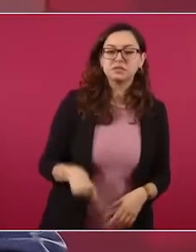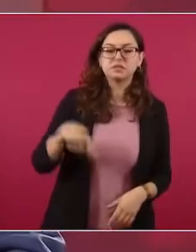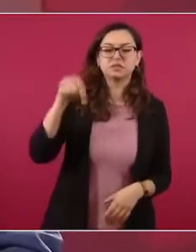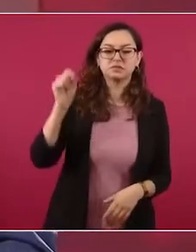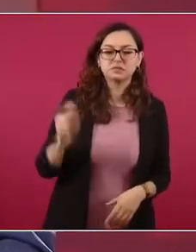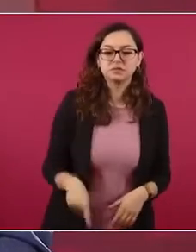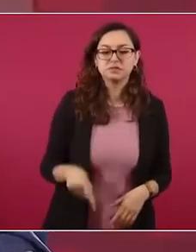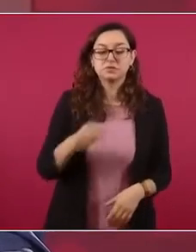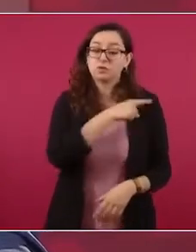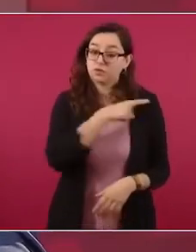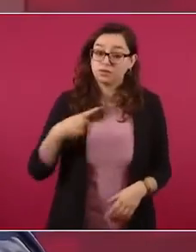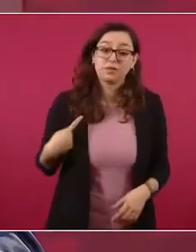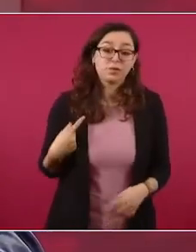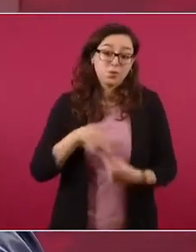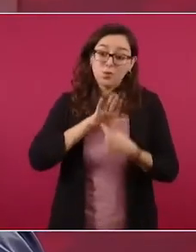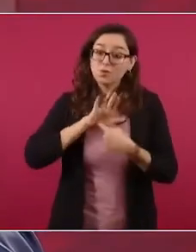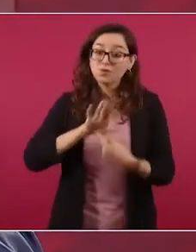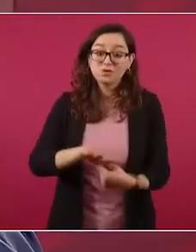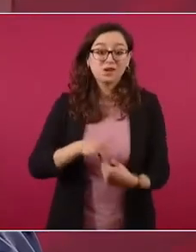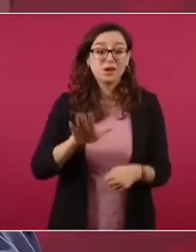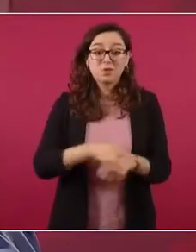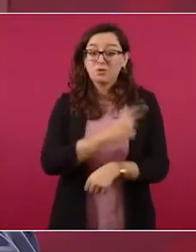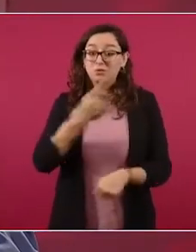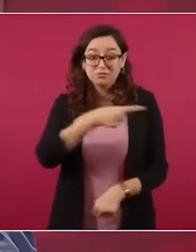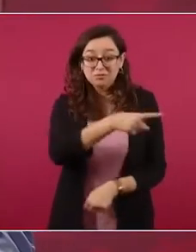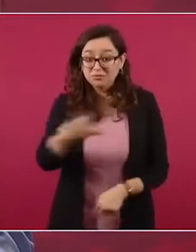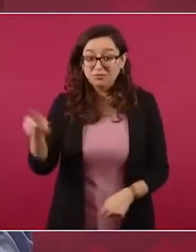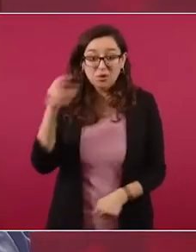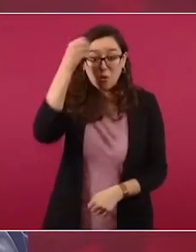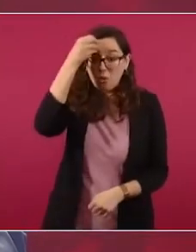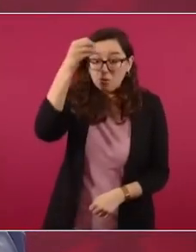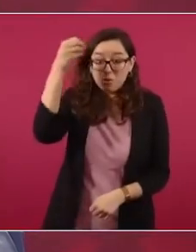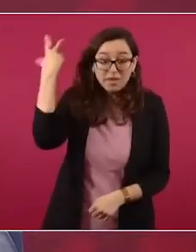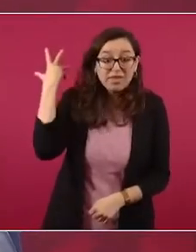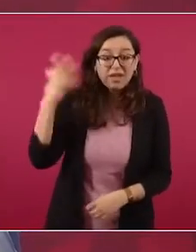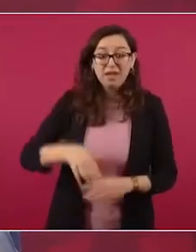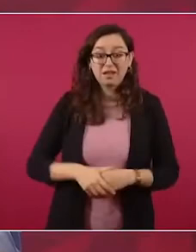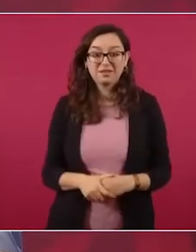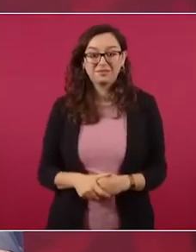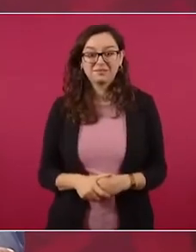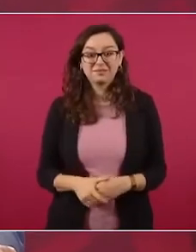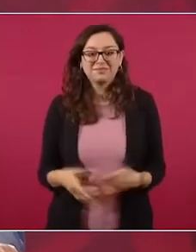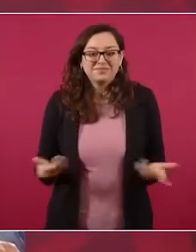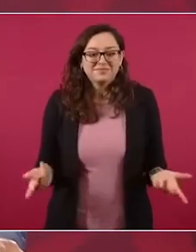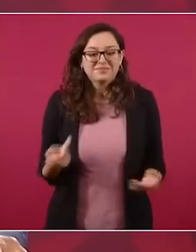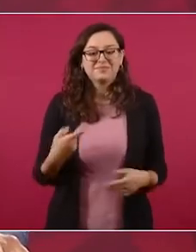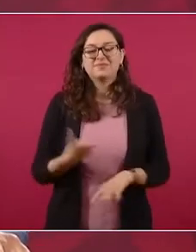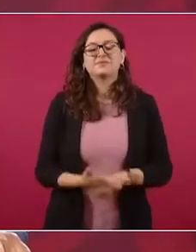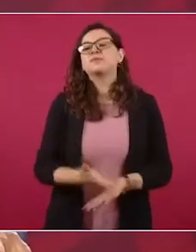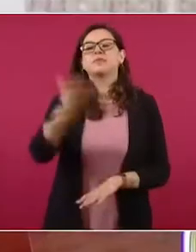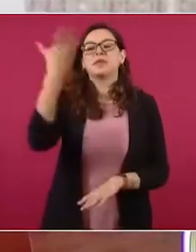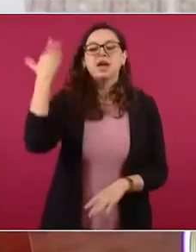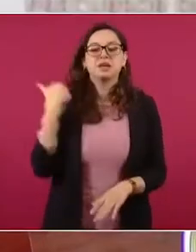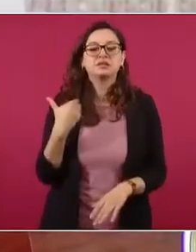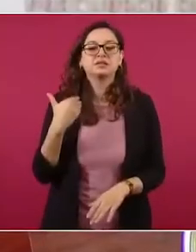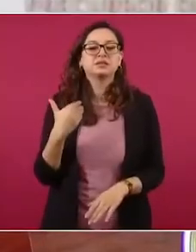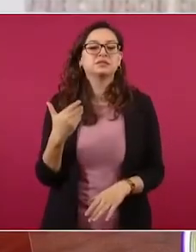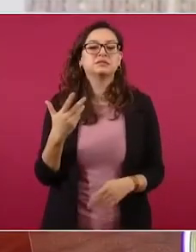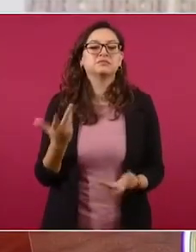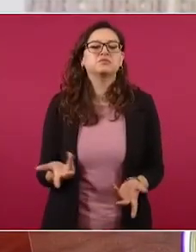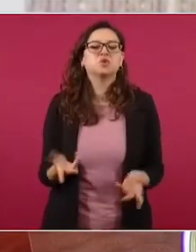porque se olvidan las cosas. Pero antes siempre se hablaba de que